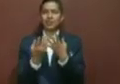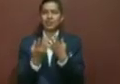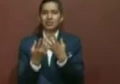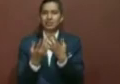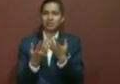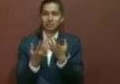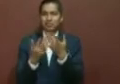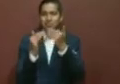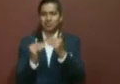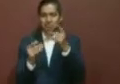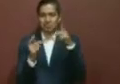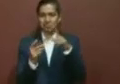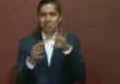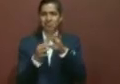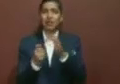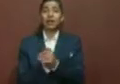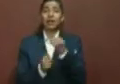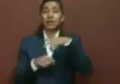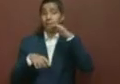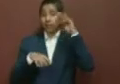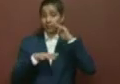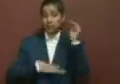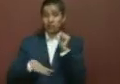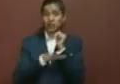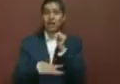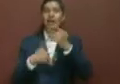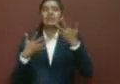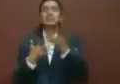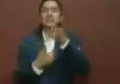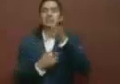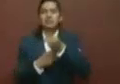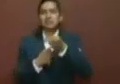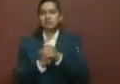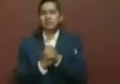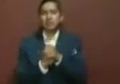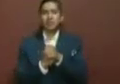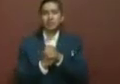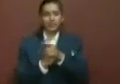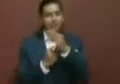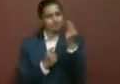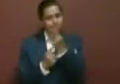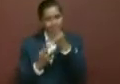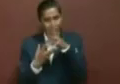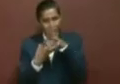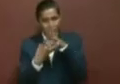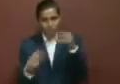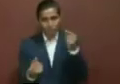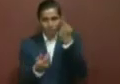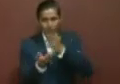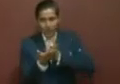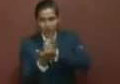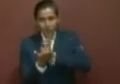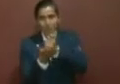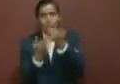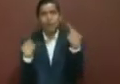Luego, en el caso de Michoacán, lo que vamos a hacer es resolver el problema del pago de la